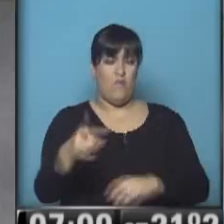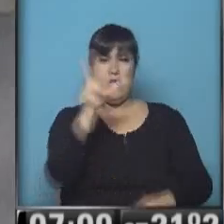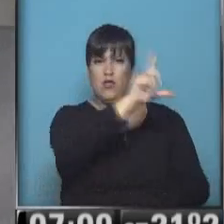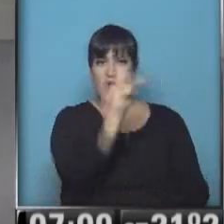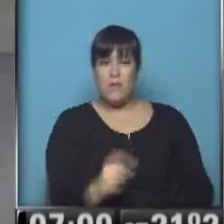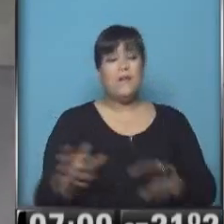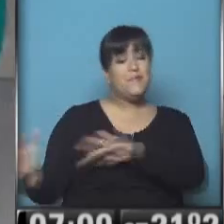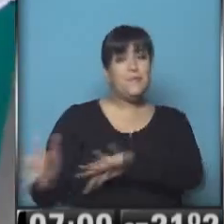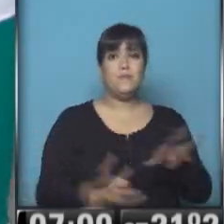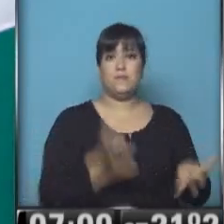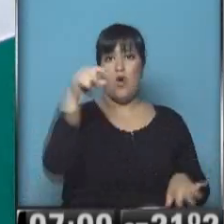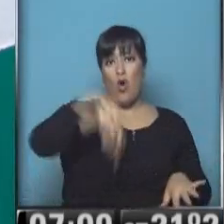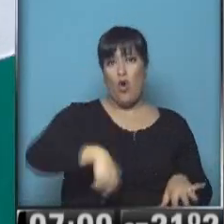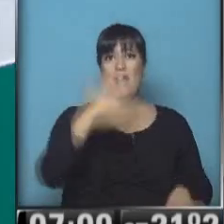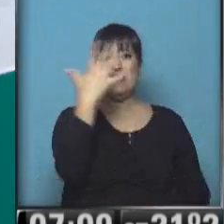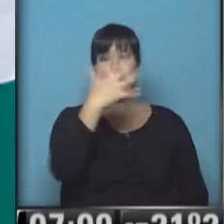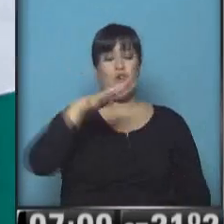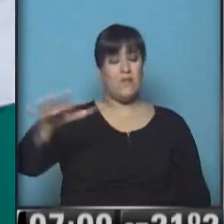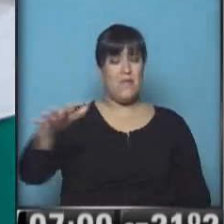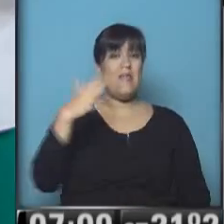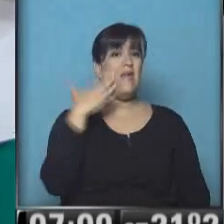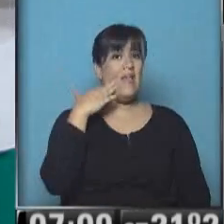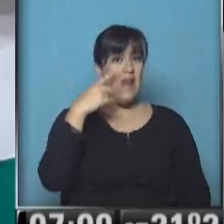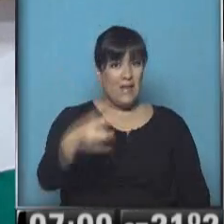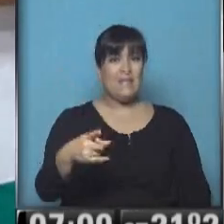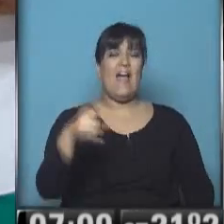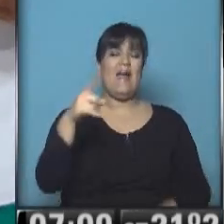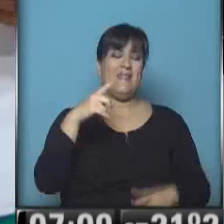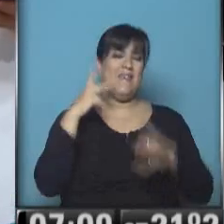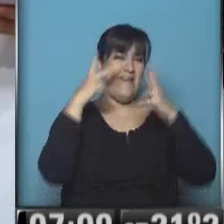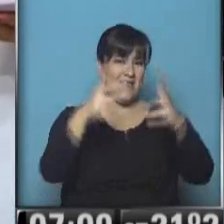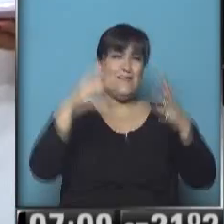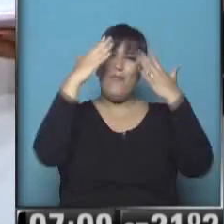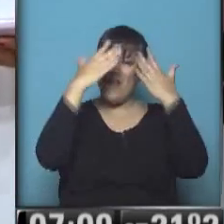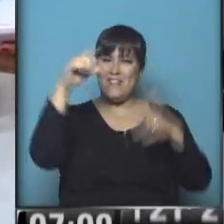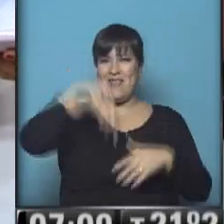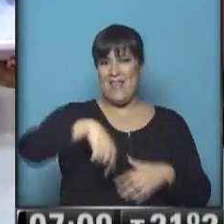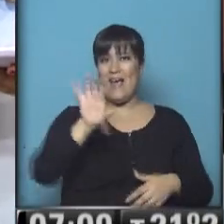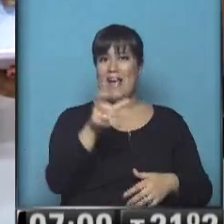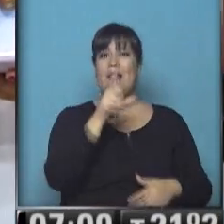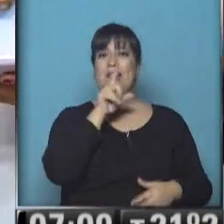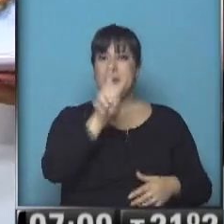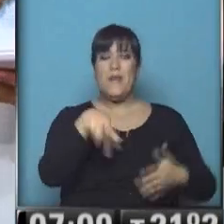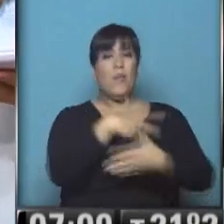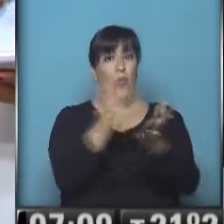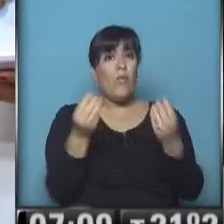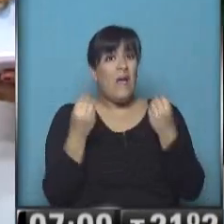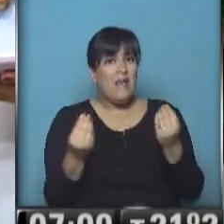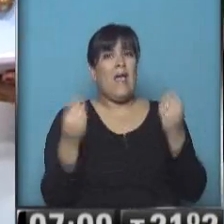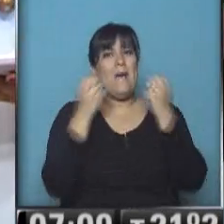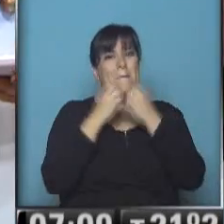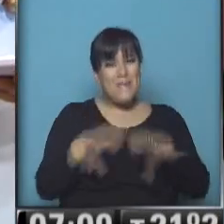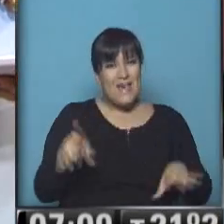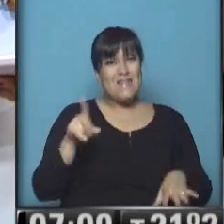Cuando sean las 17:30 en la República Argentina y estemos dándole las buenas tardes a ustedes desde la televisión pública, estaremos iniciando una cuenta regresiva.